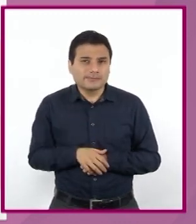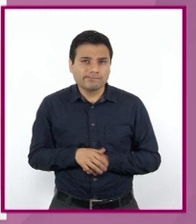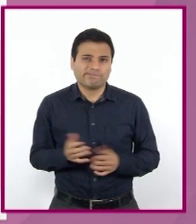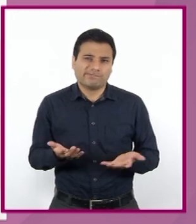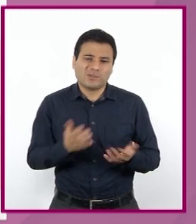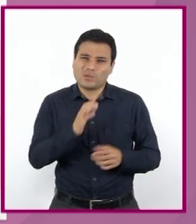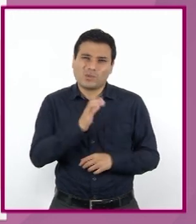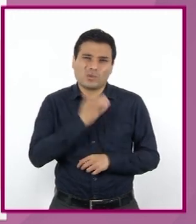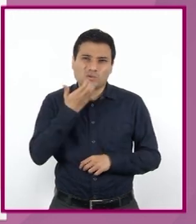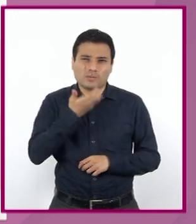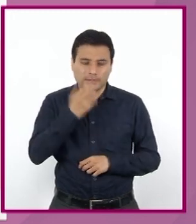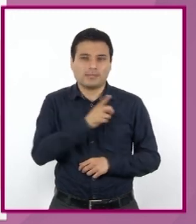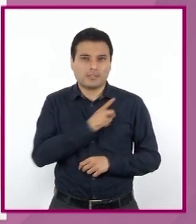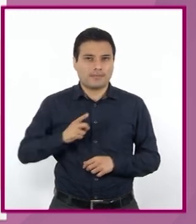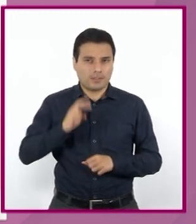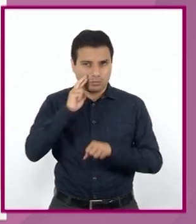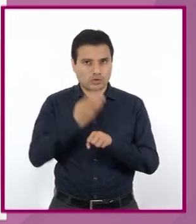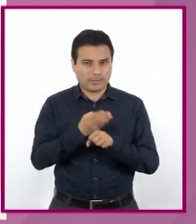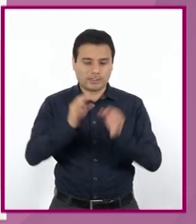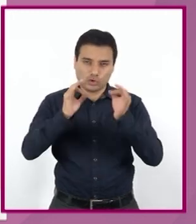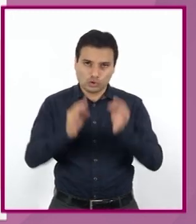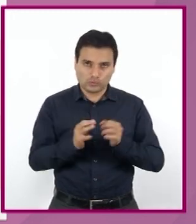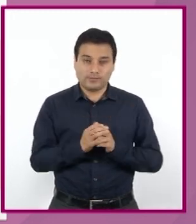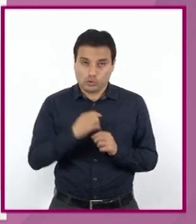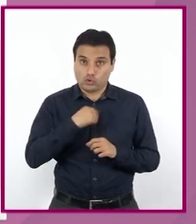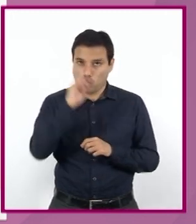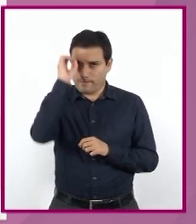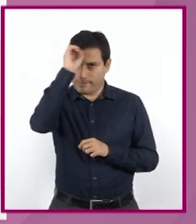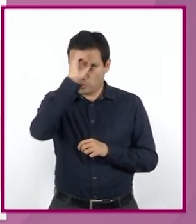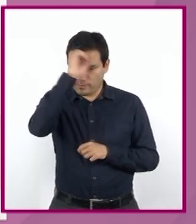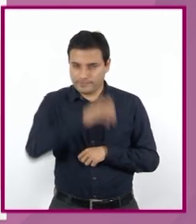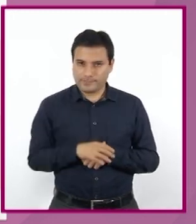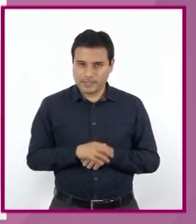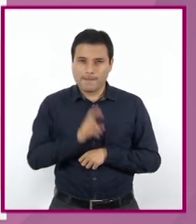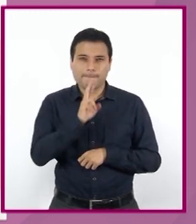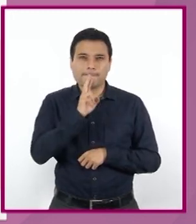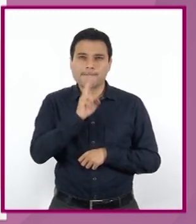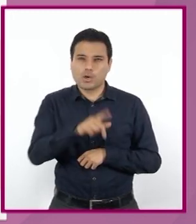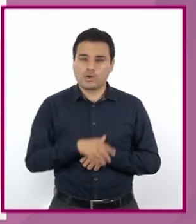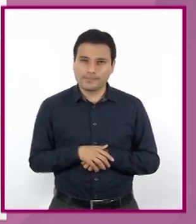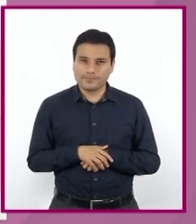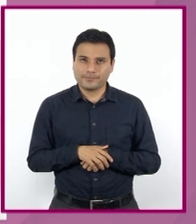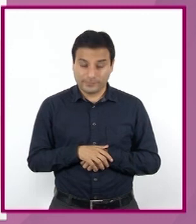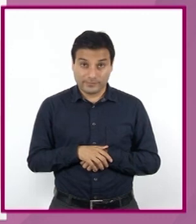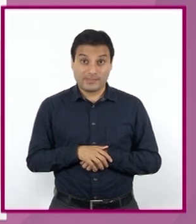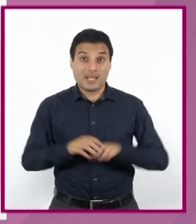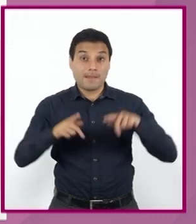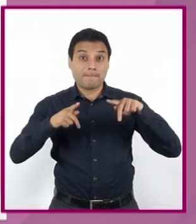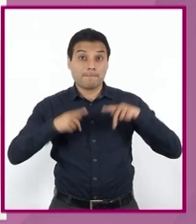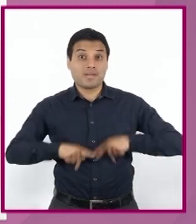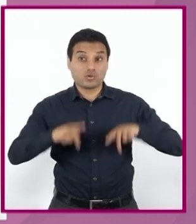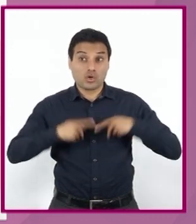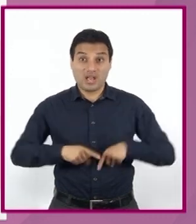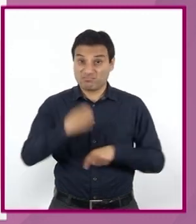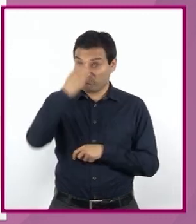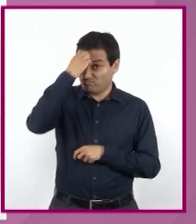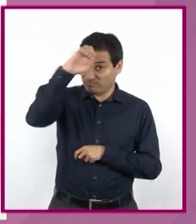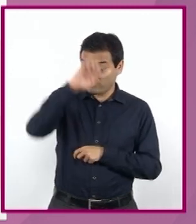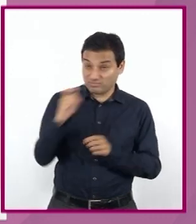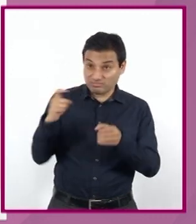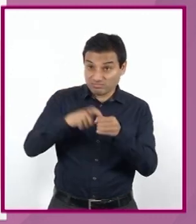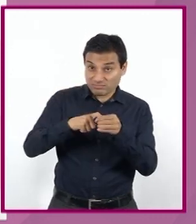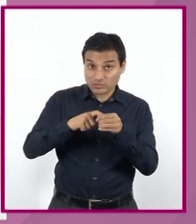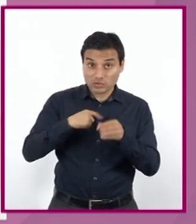uso responsable de las redes sociales. Desde mi punto de vista sería no aceptar solicitudes de personas